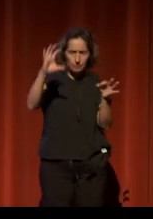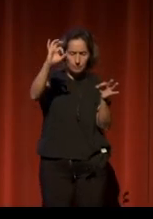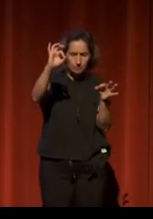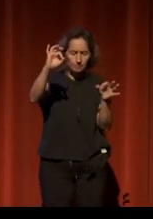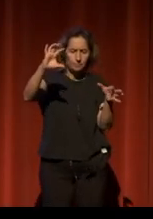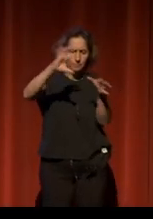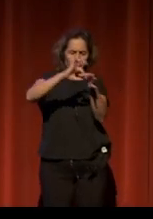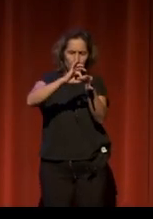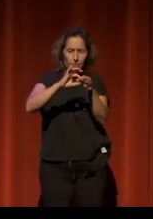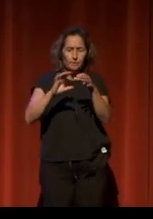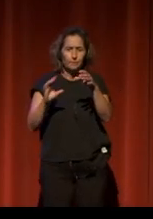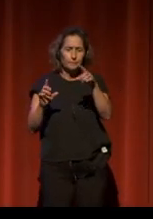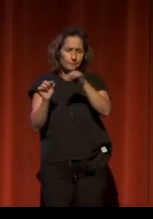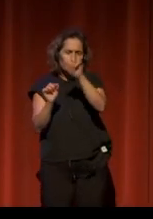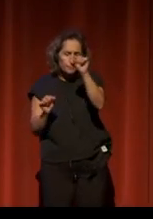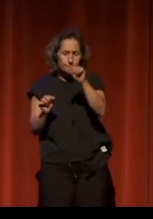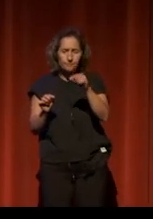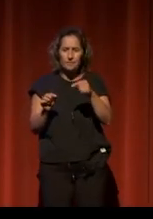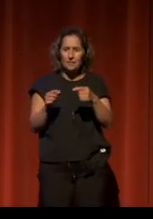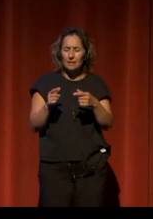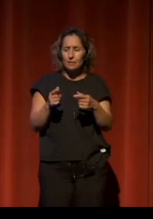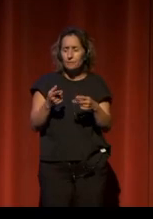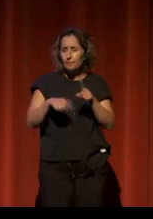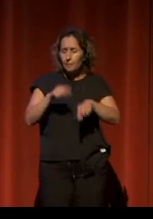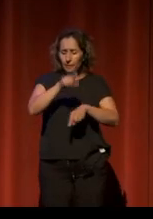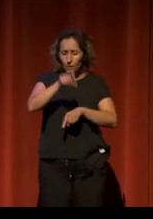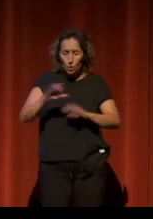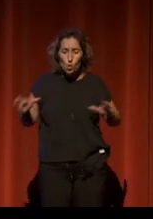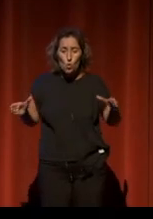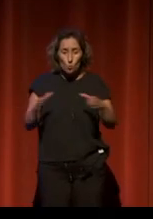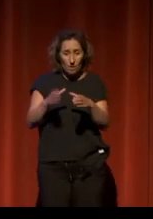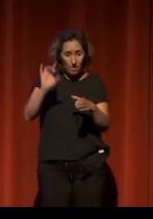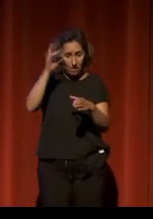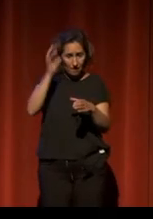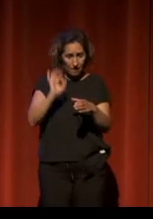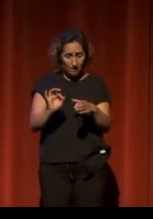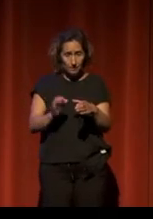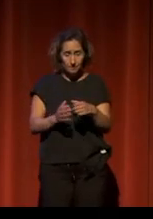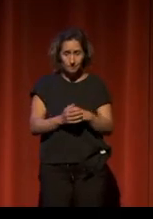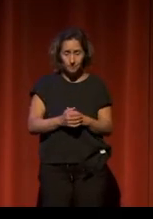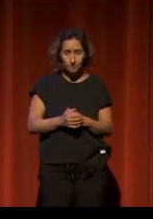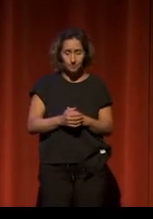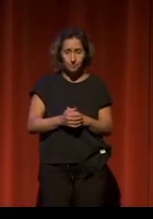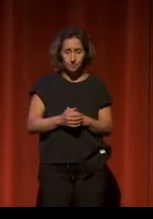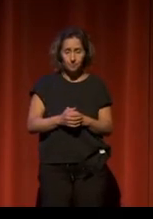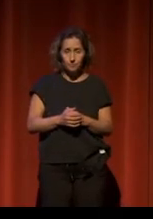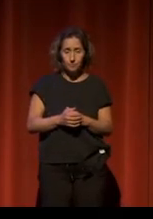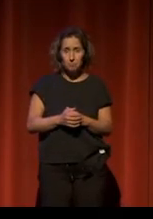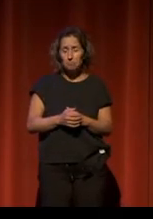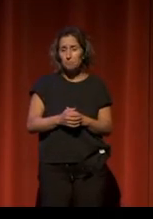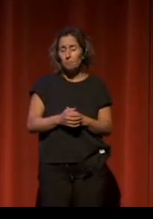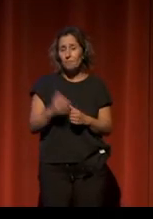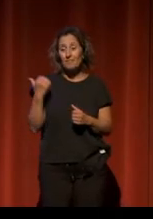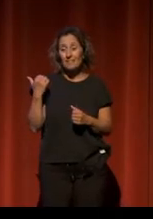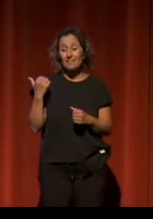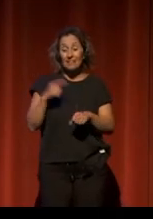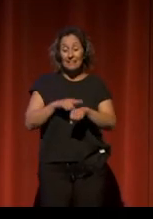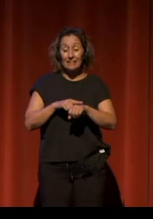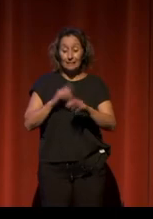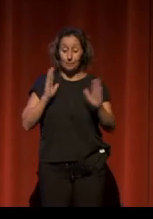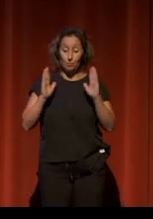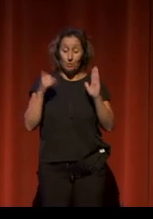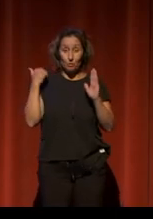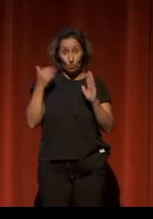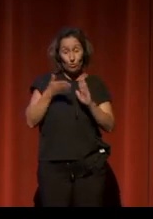lazos los clusters la densidad conectiva y la idea de comunidad no que eh se definiría como en ese momento en el que